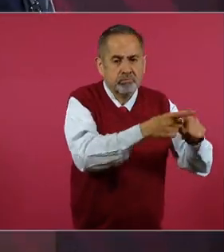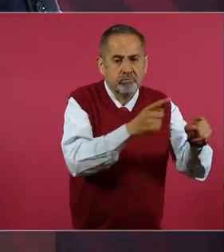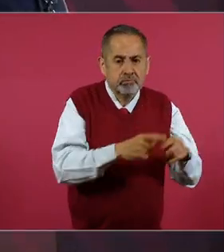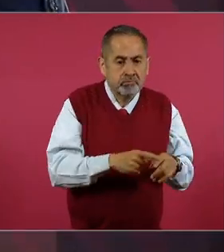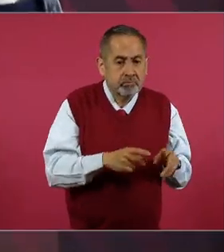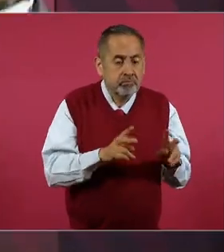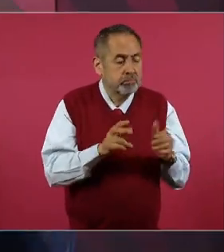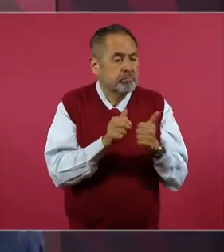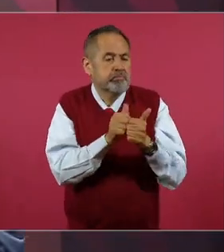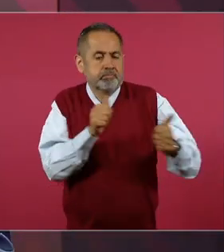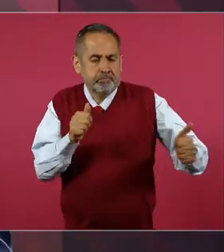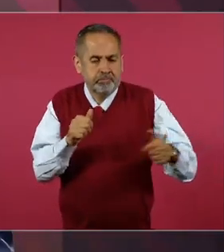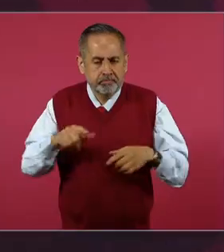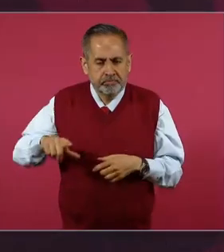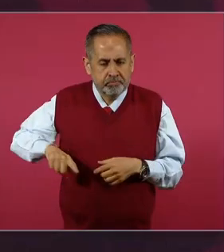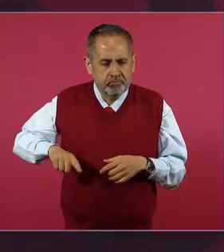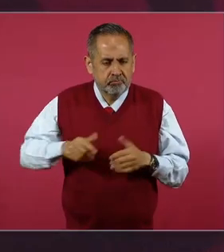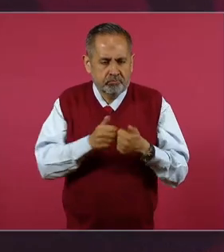supuestamente autónomos,